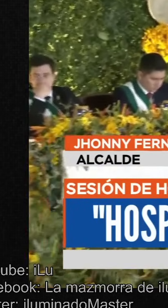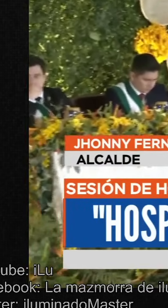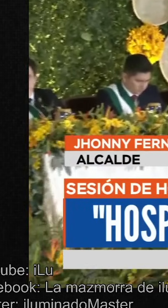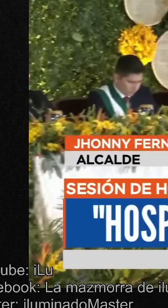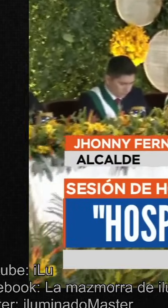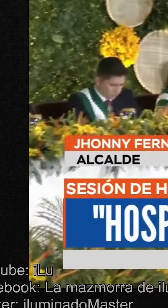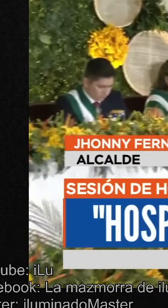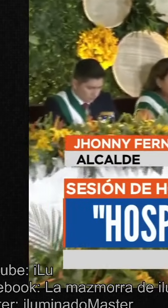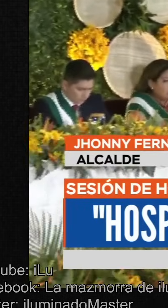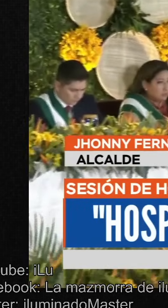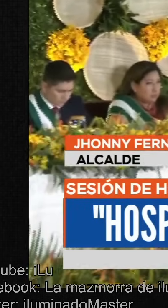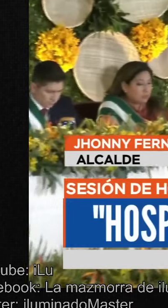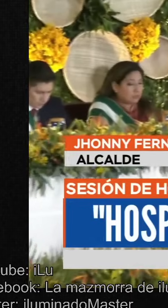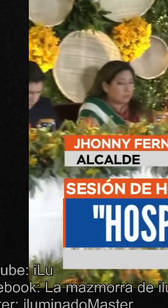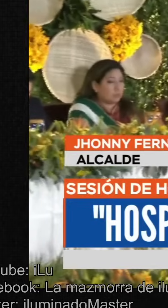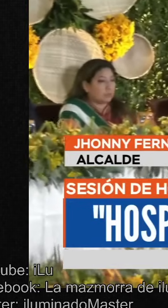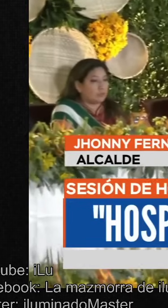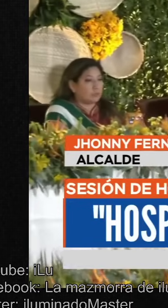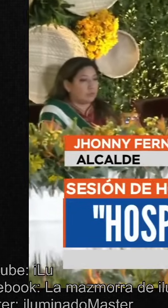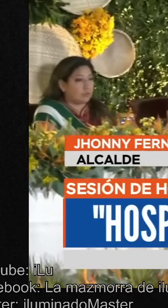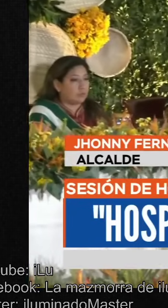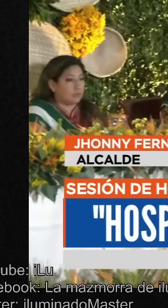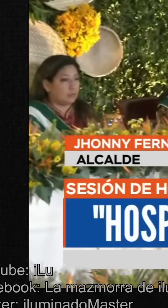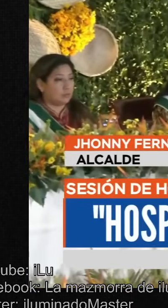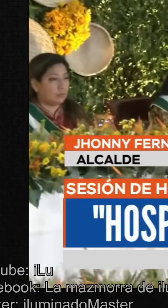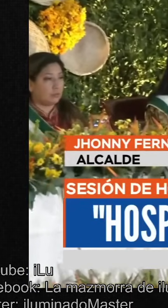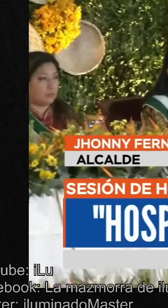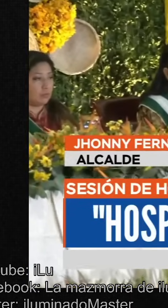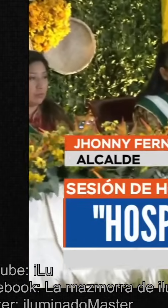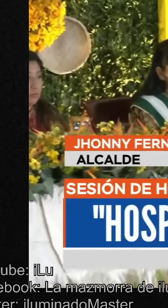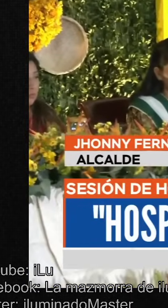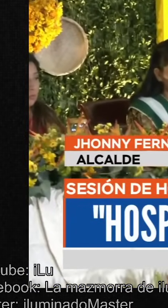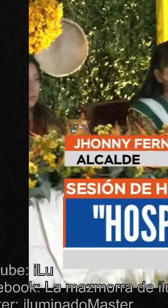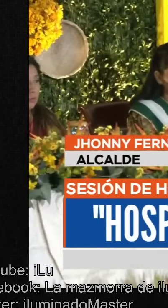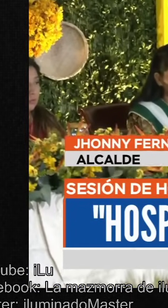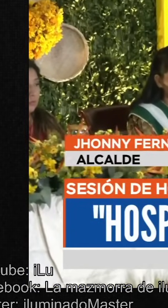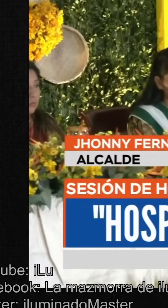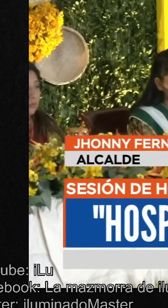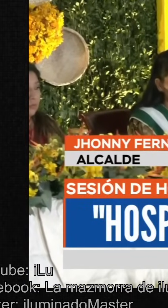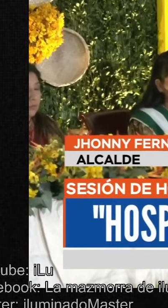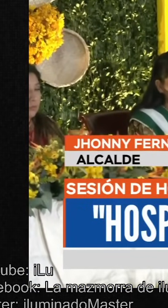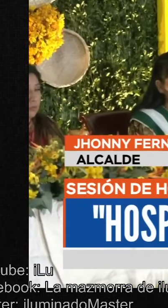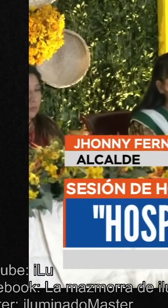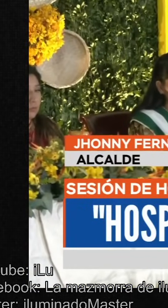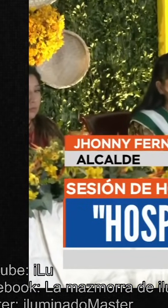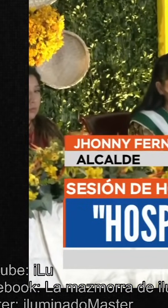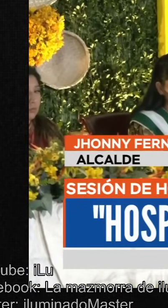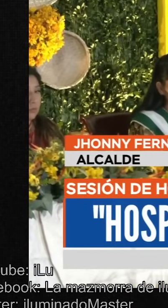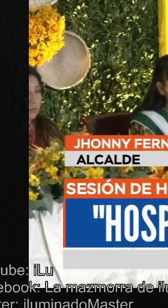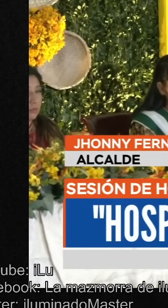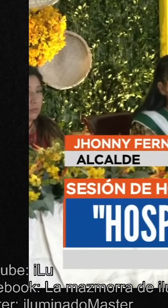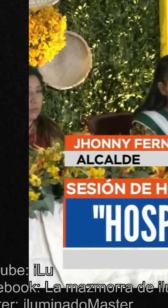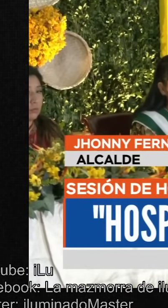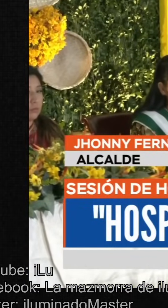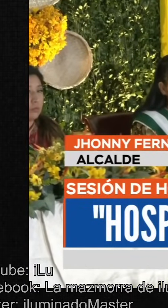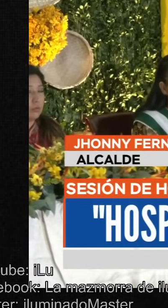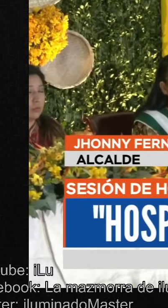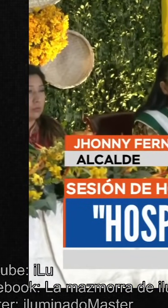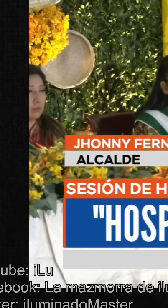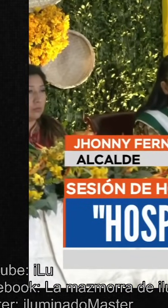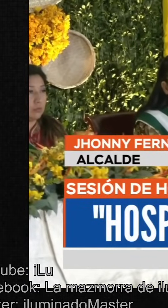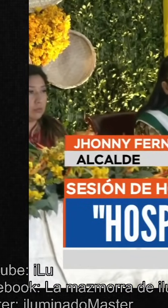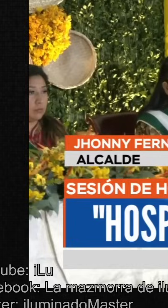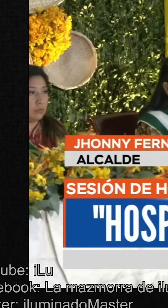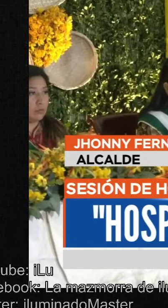qué? Para fisioterapia. Para hacer una rehabilitación a tantas personas con problemas de autismo.